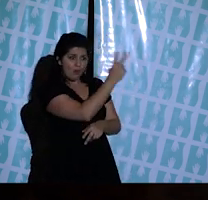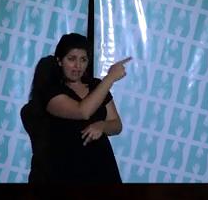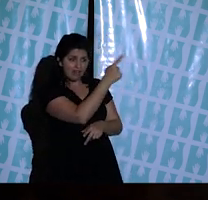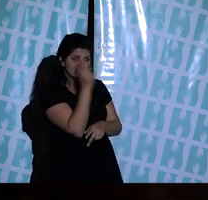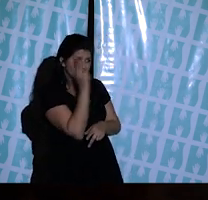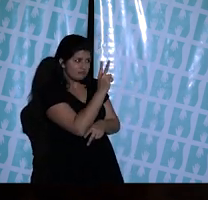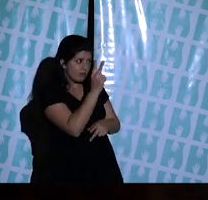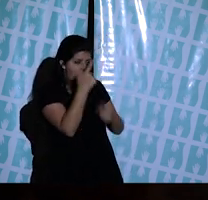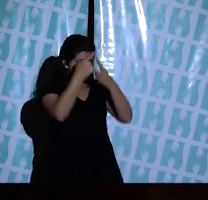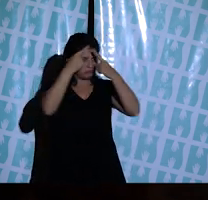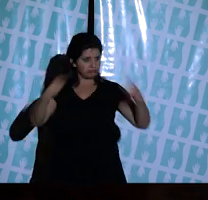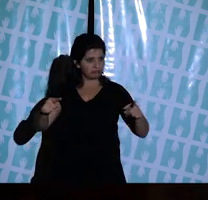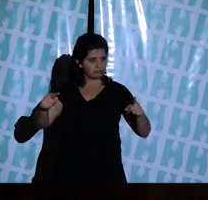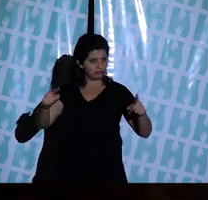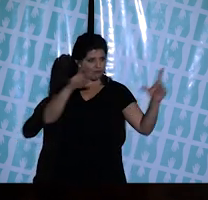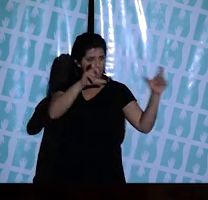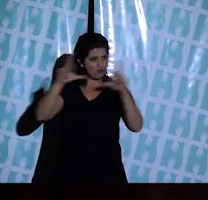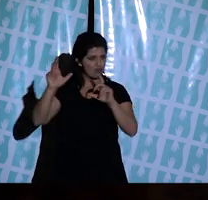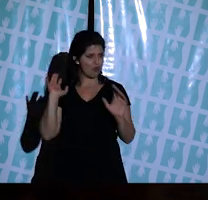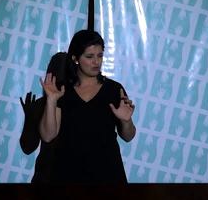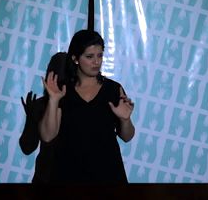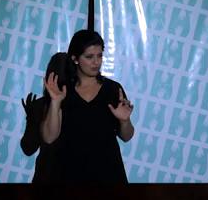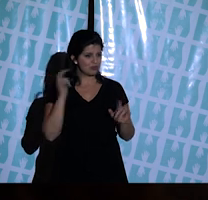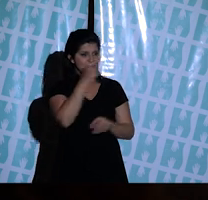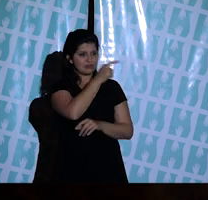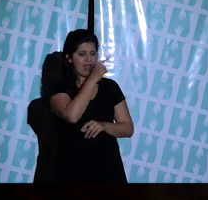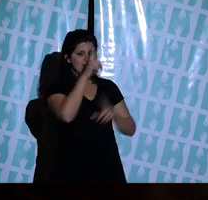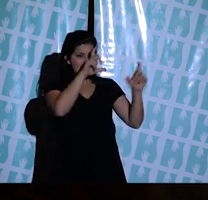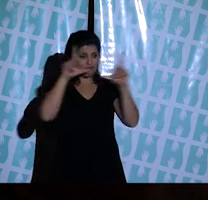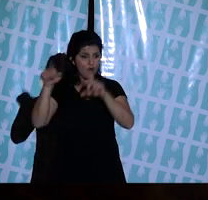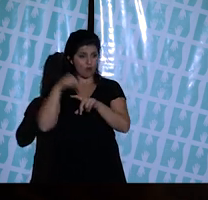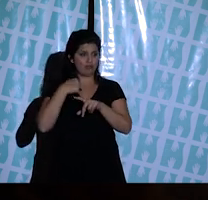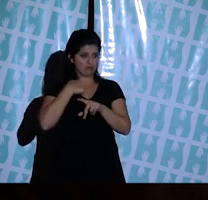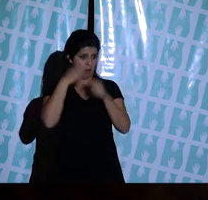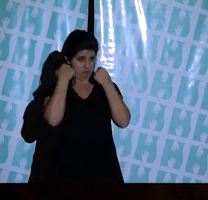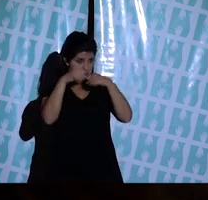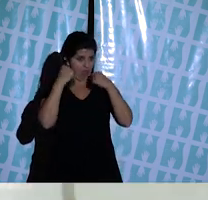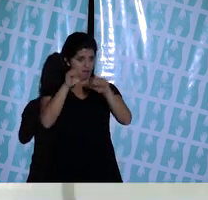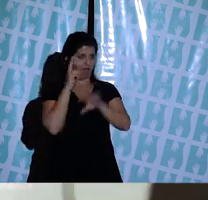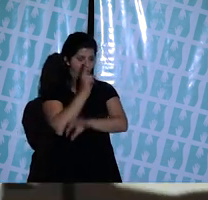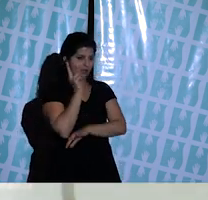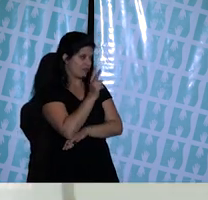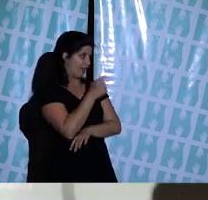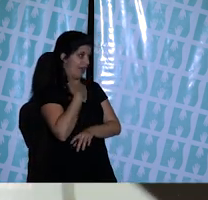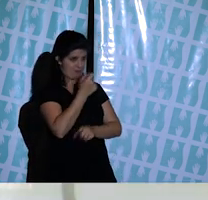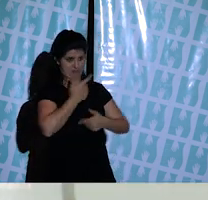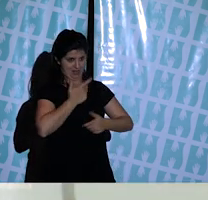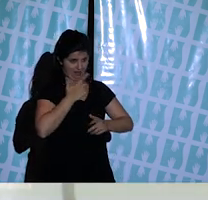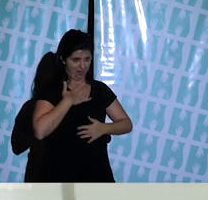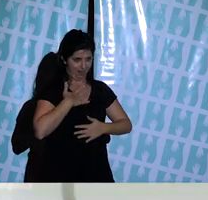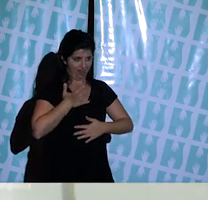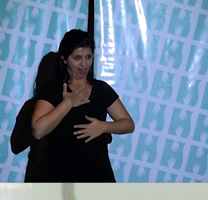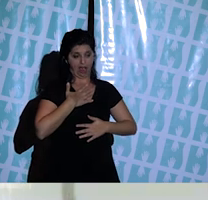fotos. Yo en mi práctica he hecho estas fotos, ¿no? He tenido hasta la suerte, no la traigo por cuestiones